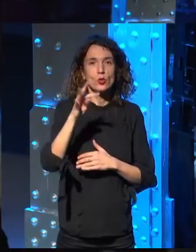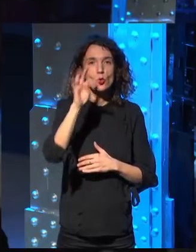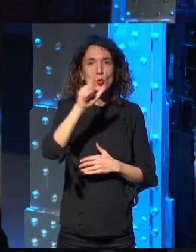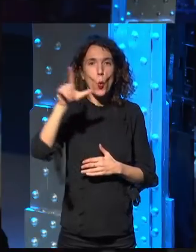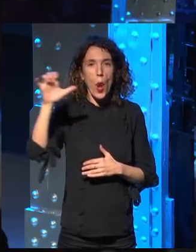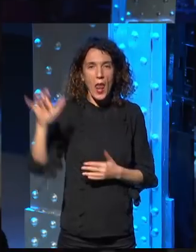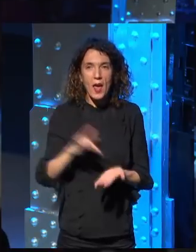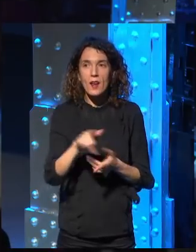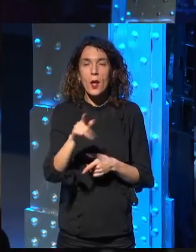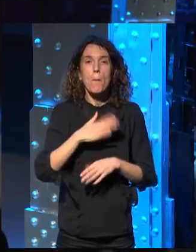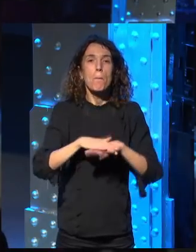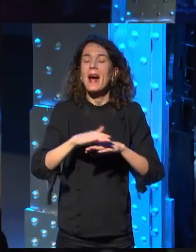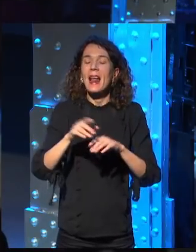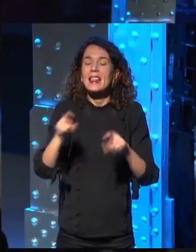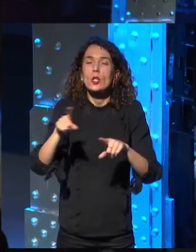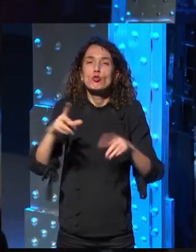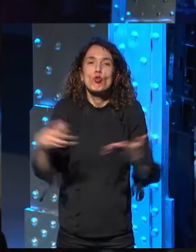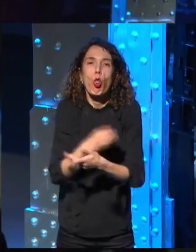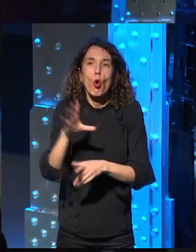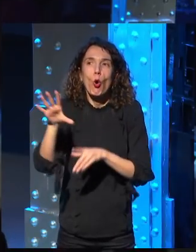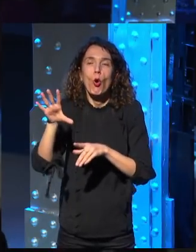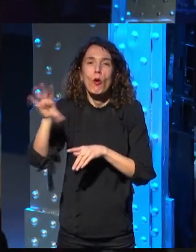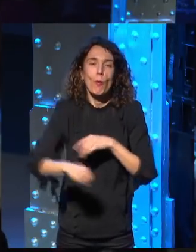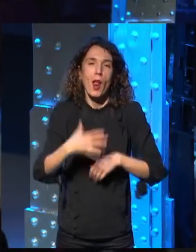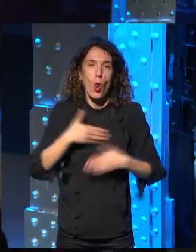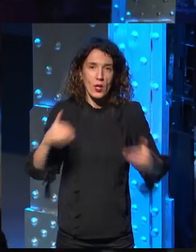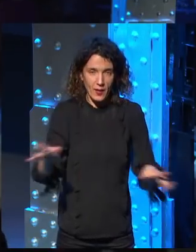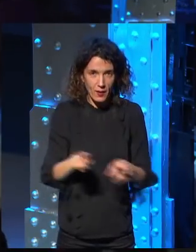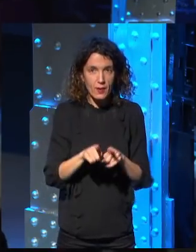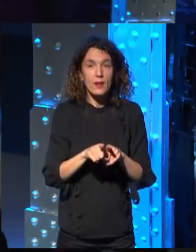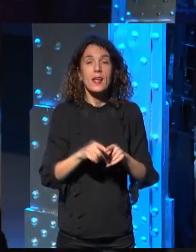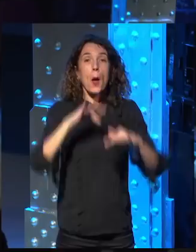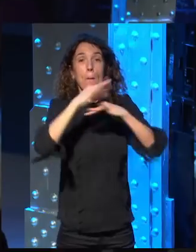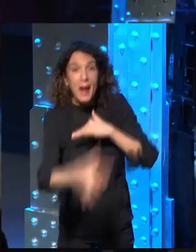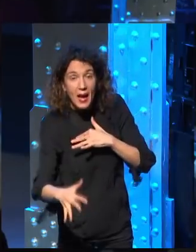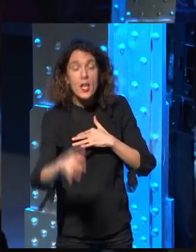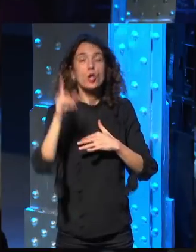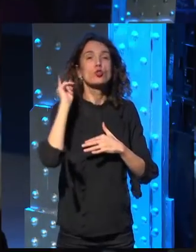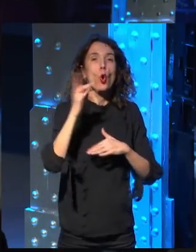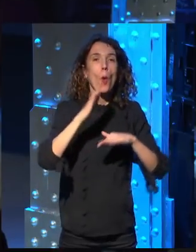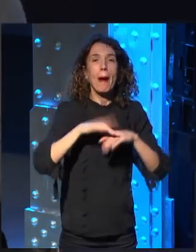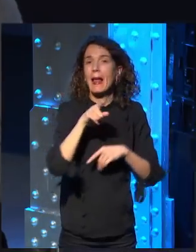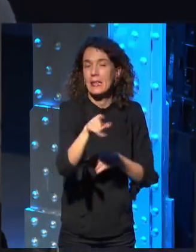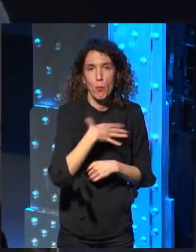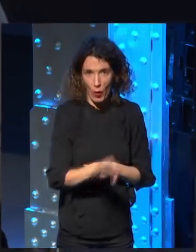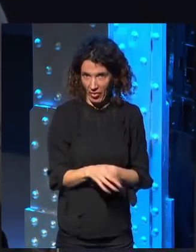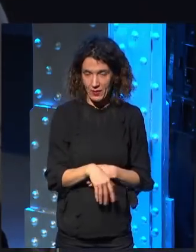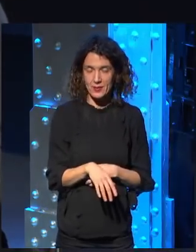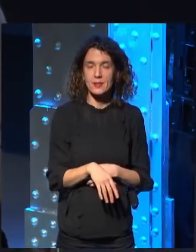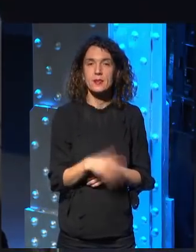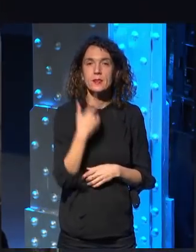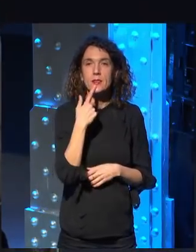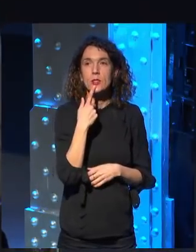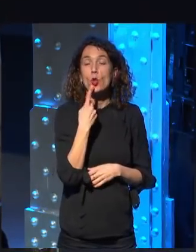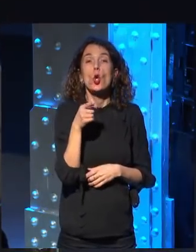para ti, ¿no? Todo es para ti, ¿no? Como dice un anuncio que tengo en el libro, la playa entera solo para ti, ¿no? Estoy ya una